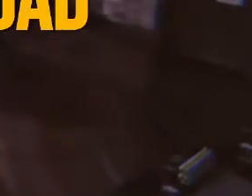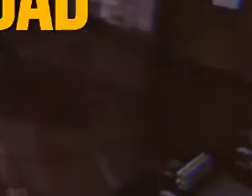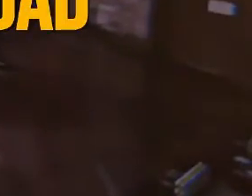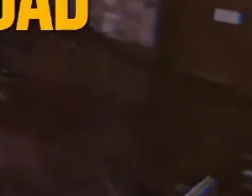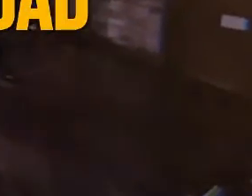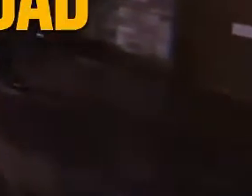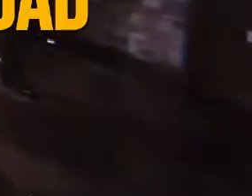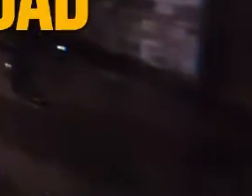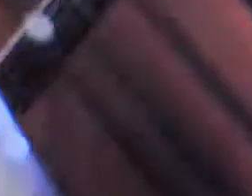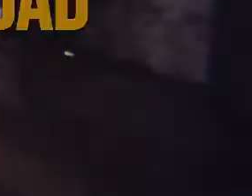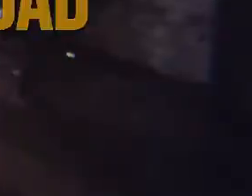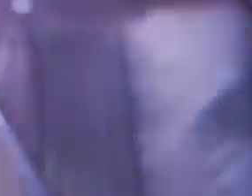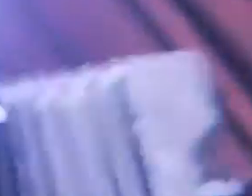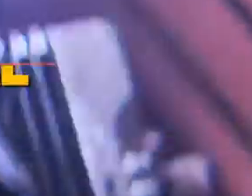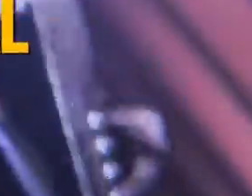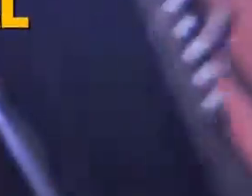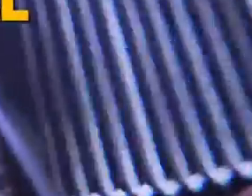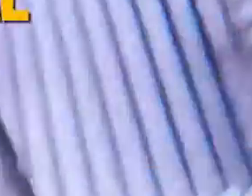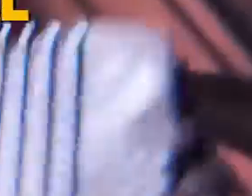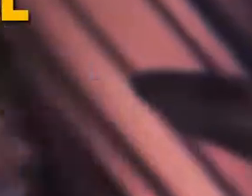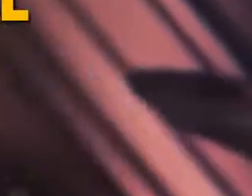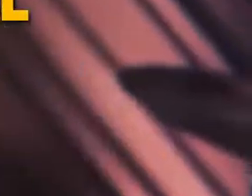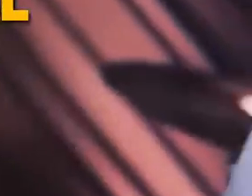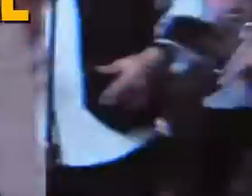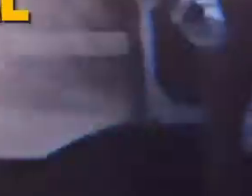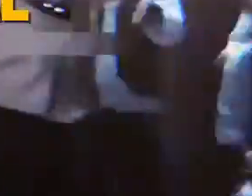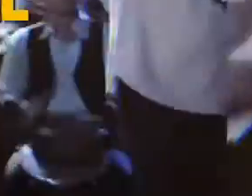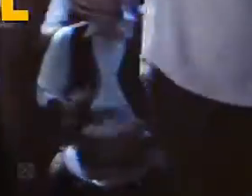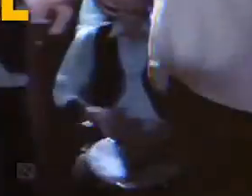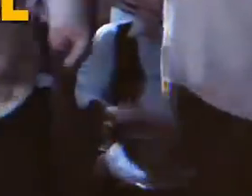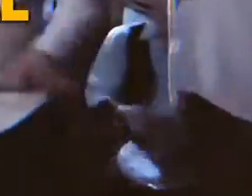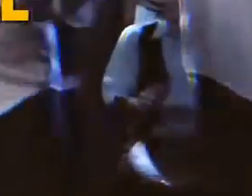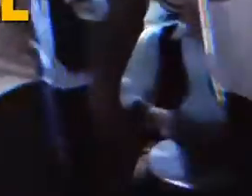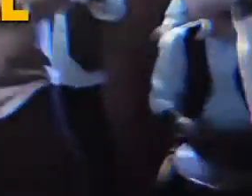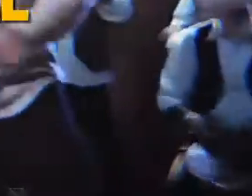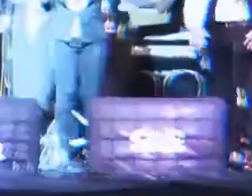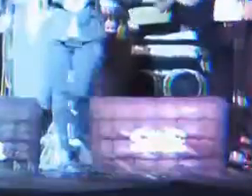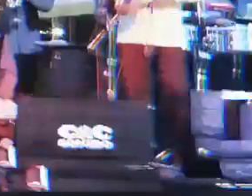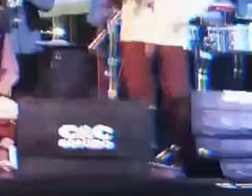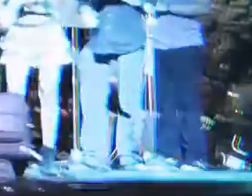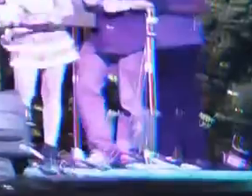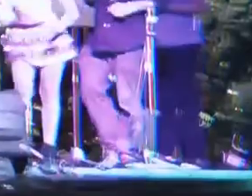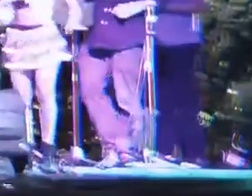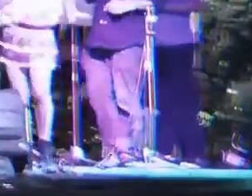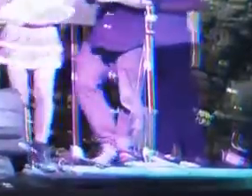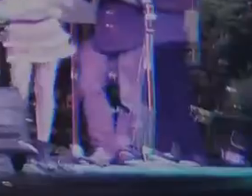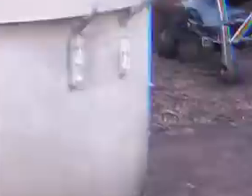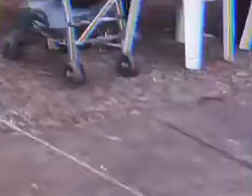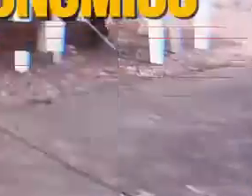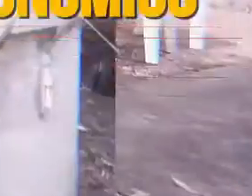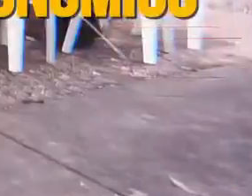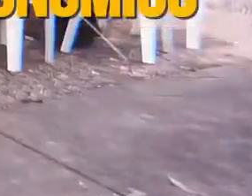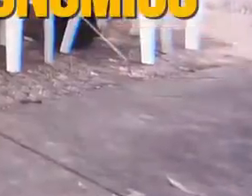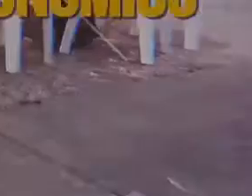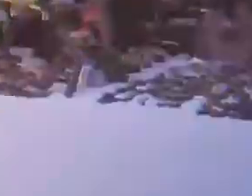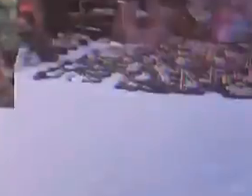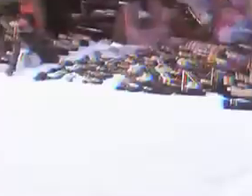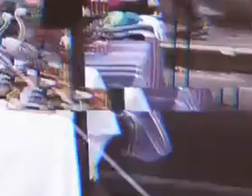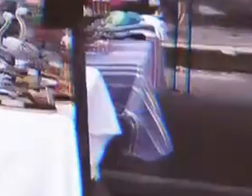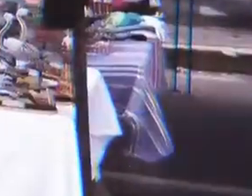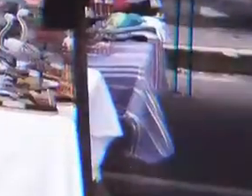de abril, día de la Barranqueñaidad, gran concierto de los Corraleros de Majagual, Parque a la Vida, desde las 10 de la mañana, festival gastronómico,